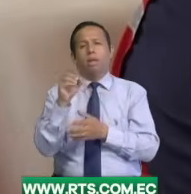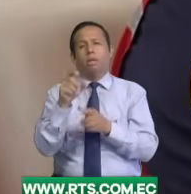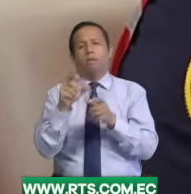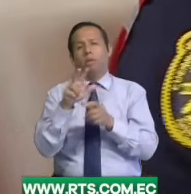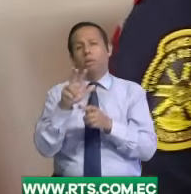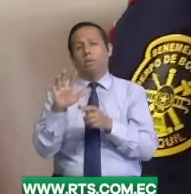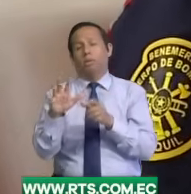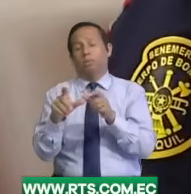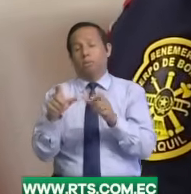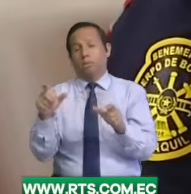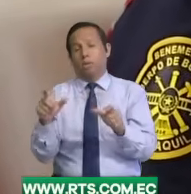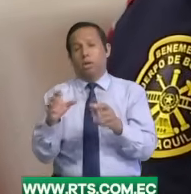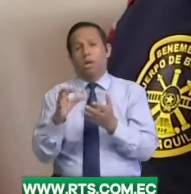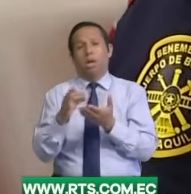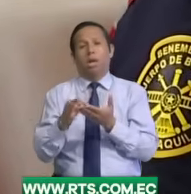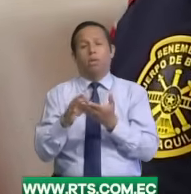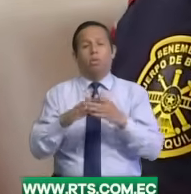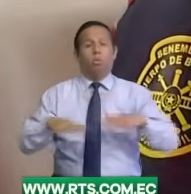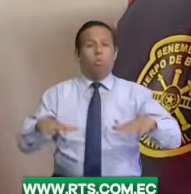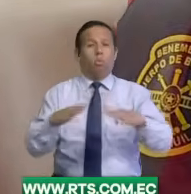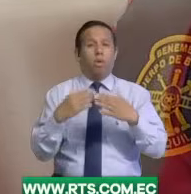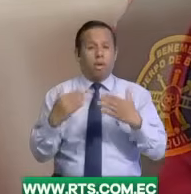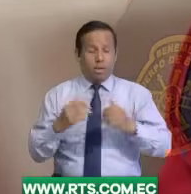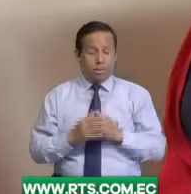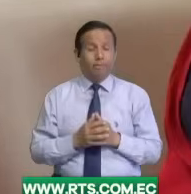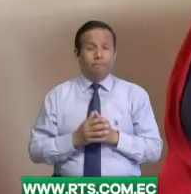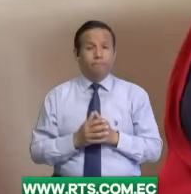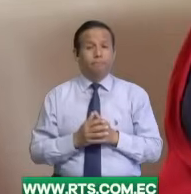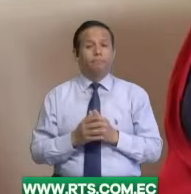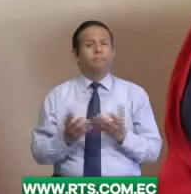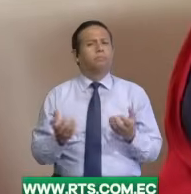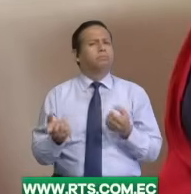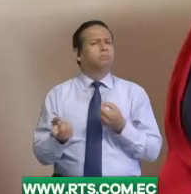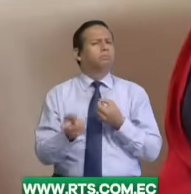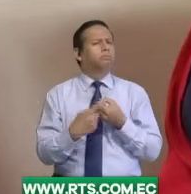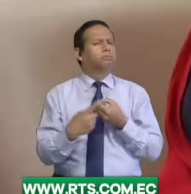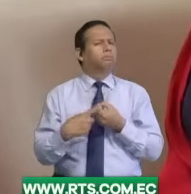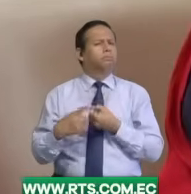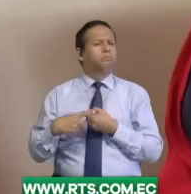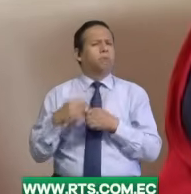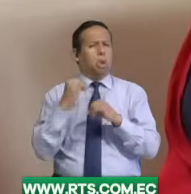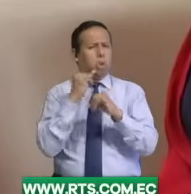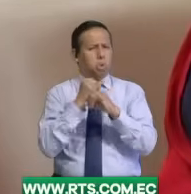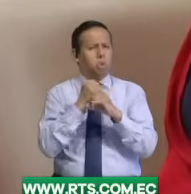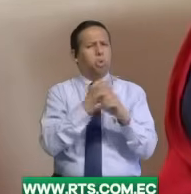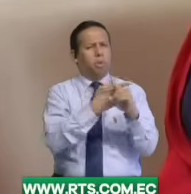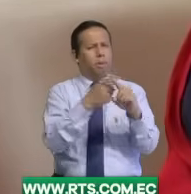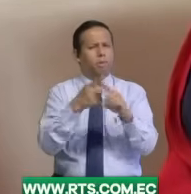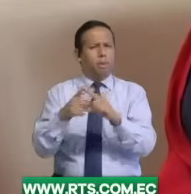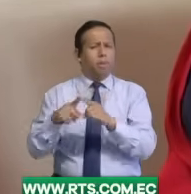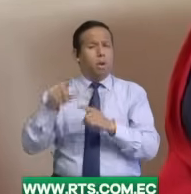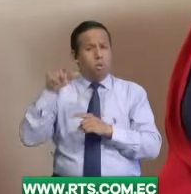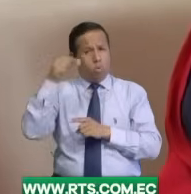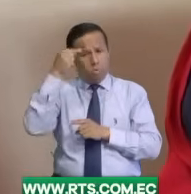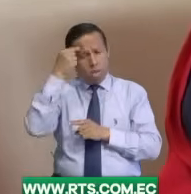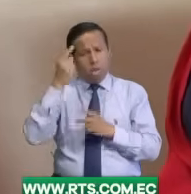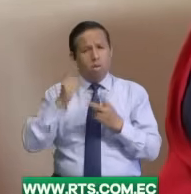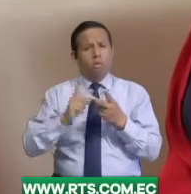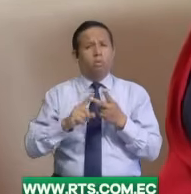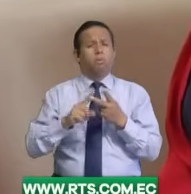139.535 personas en el cantón de Guayaquil, en el que participarán diversas instituciones